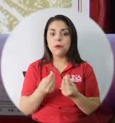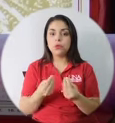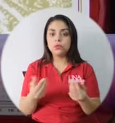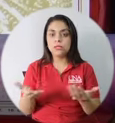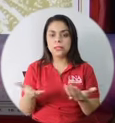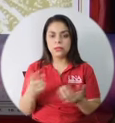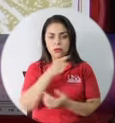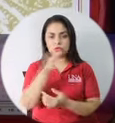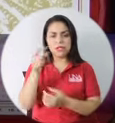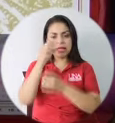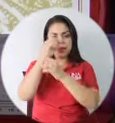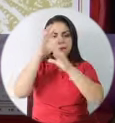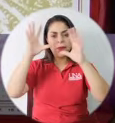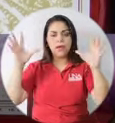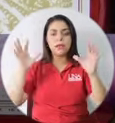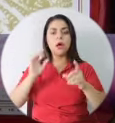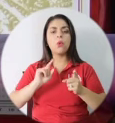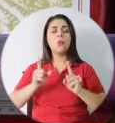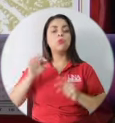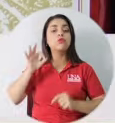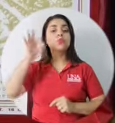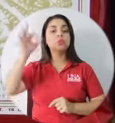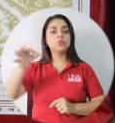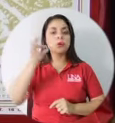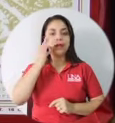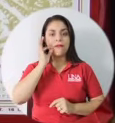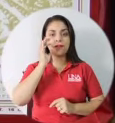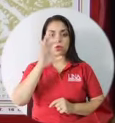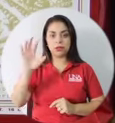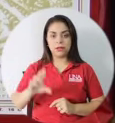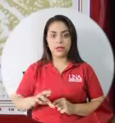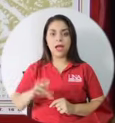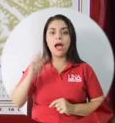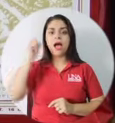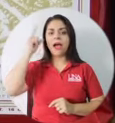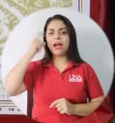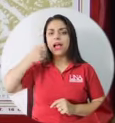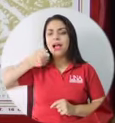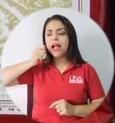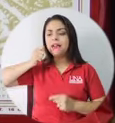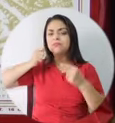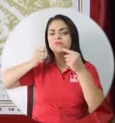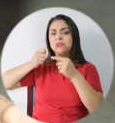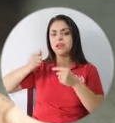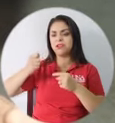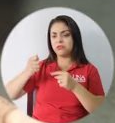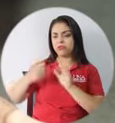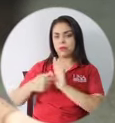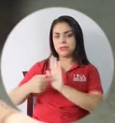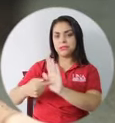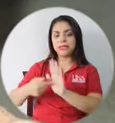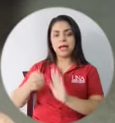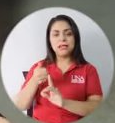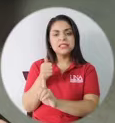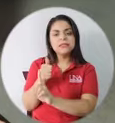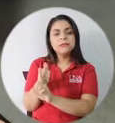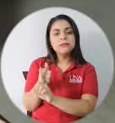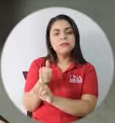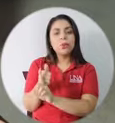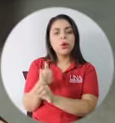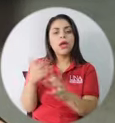para imaginar cuál es el futuro del café de Costa Rica, porque entendemos que una taza de café no solamente representa en sí mismo la taza de